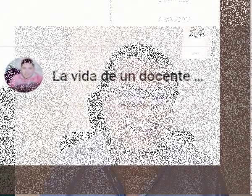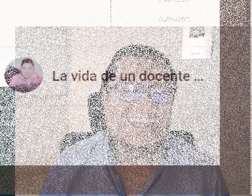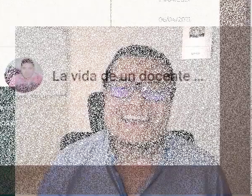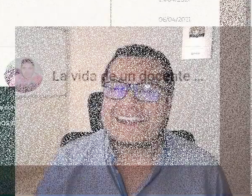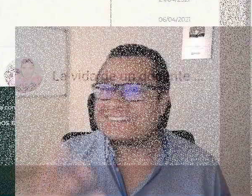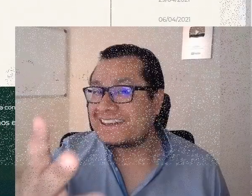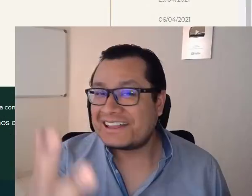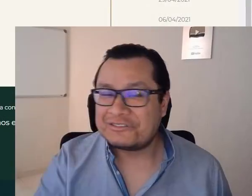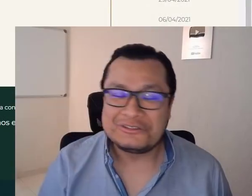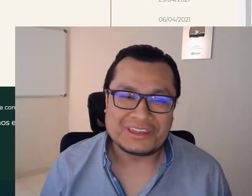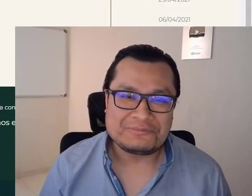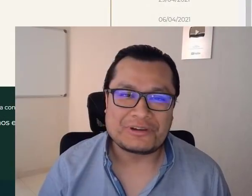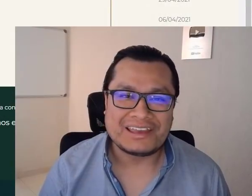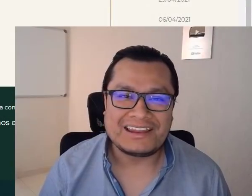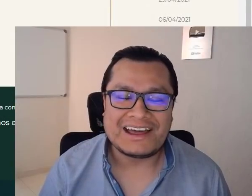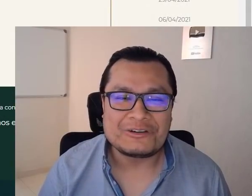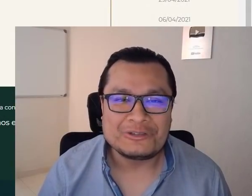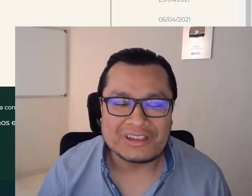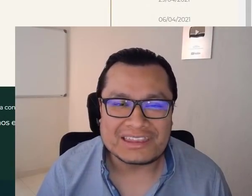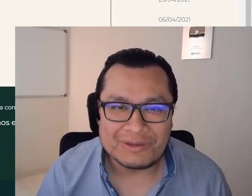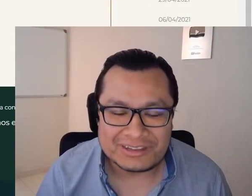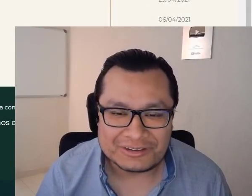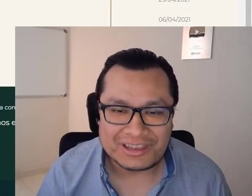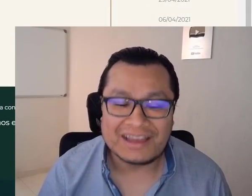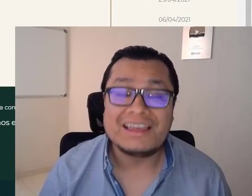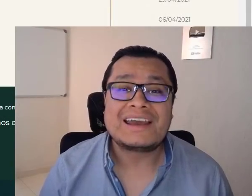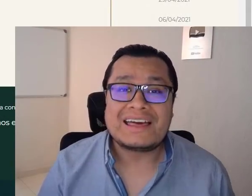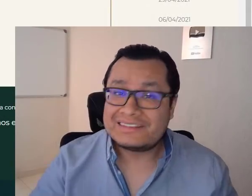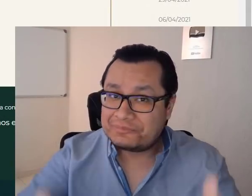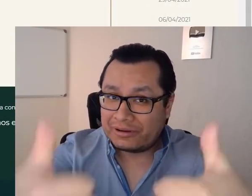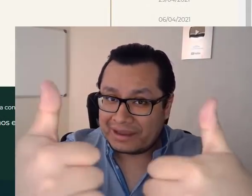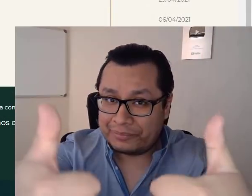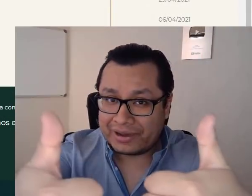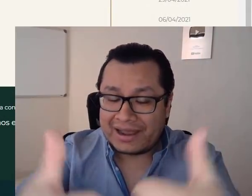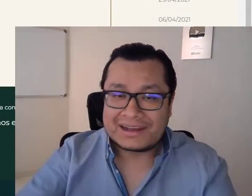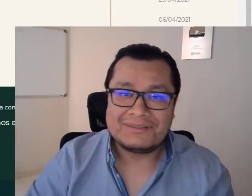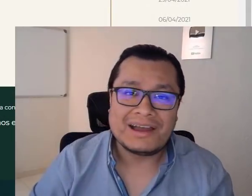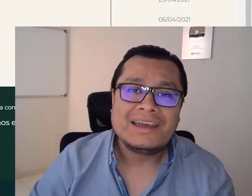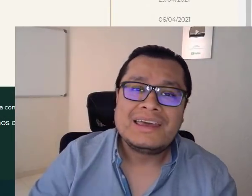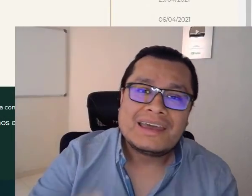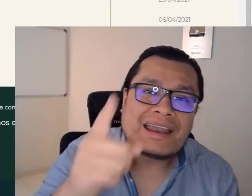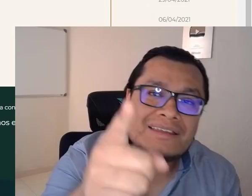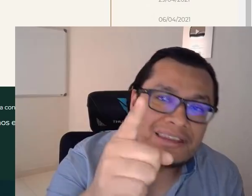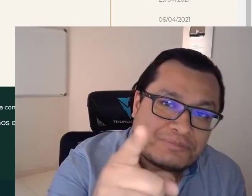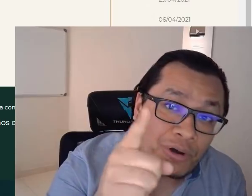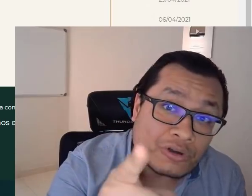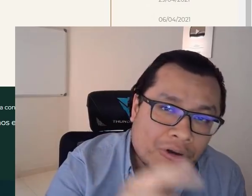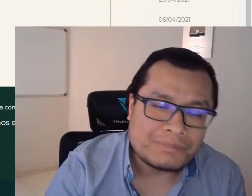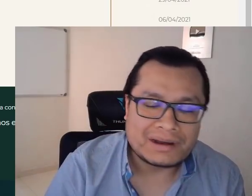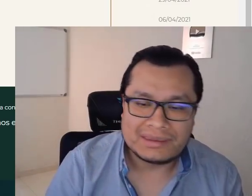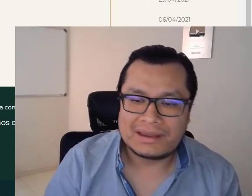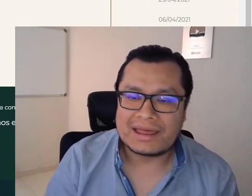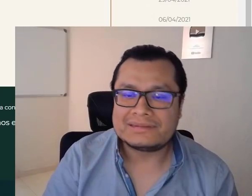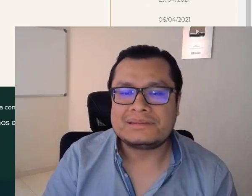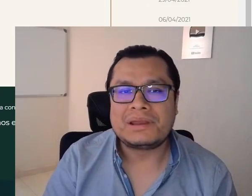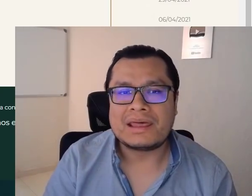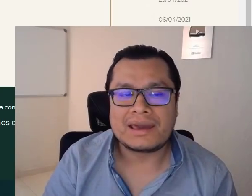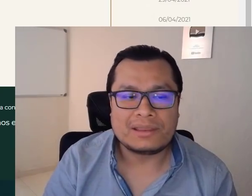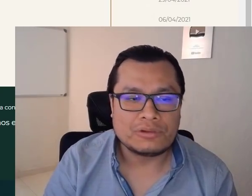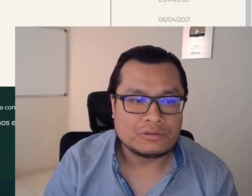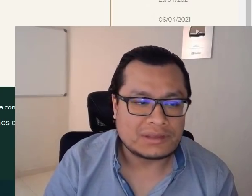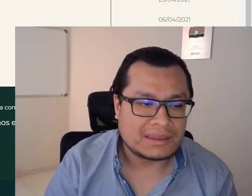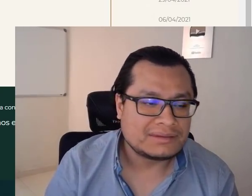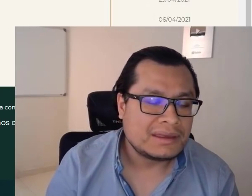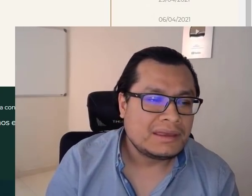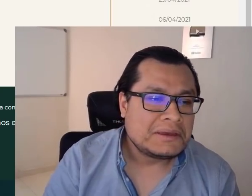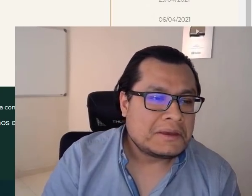como quiera gracias a cada uno de ustedes por generar un donativo adicional gracias por dar pulgar arriba gracias por compartir gracias en verdad